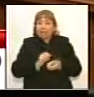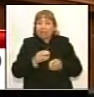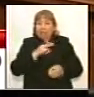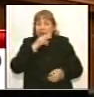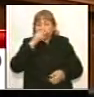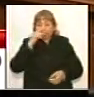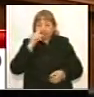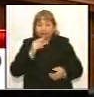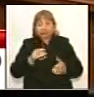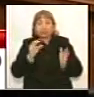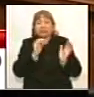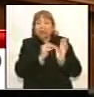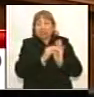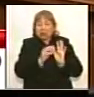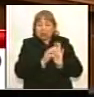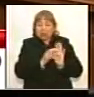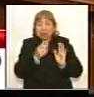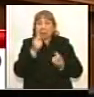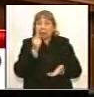en el Código Penal.